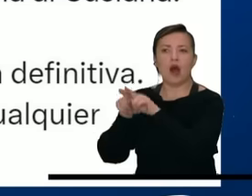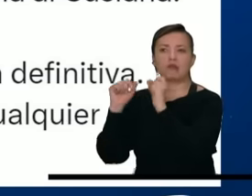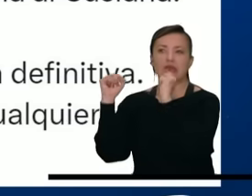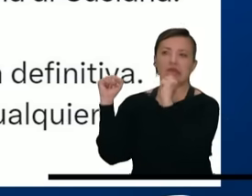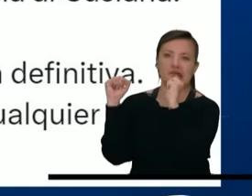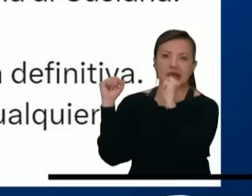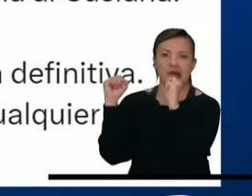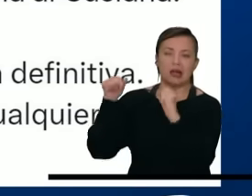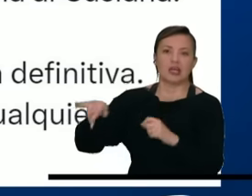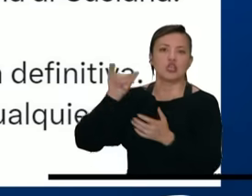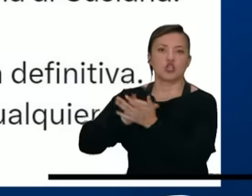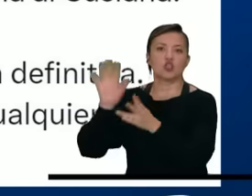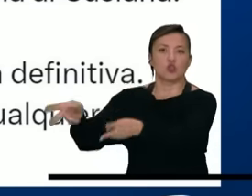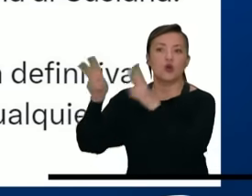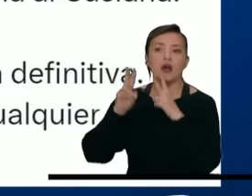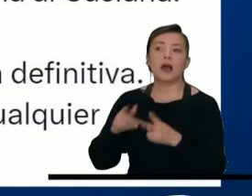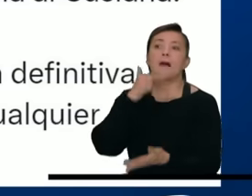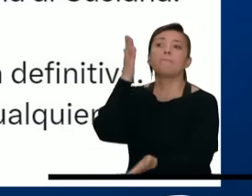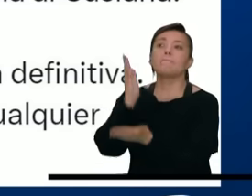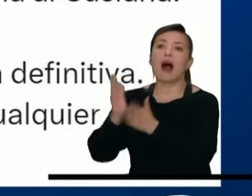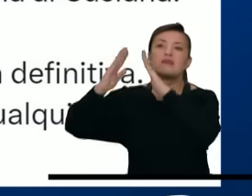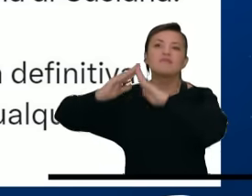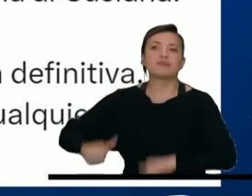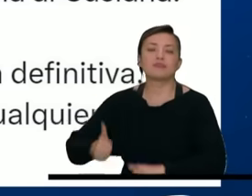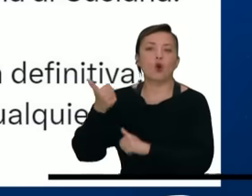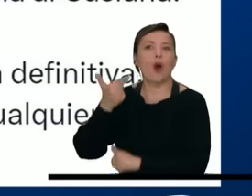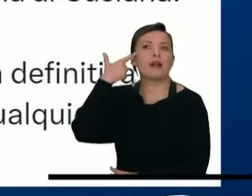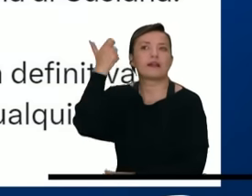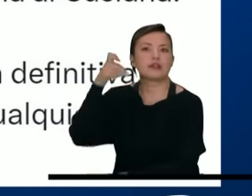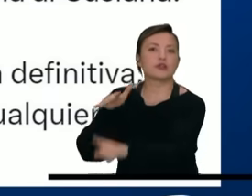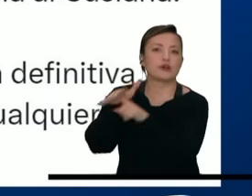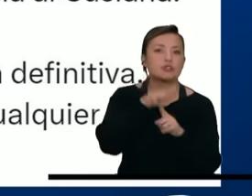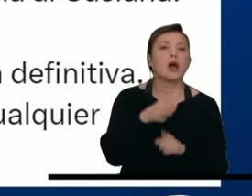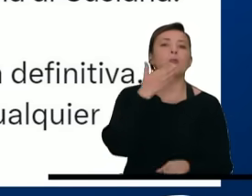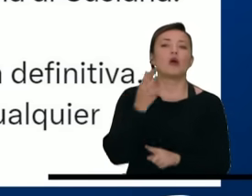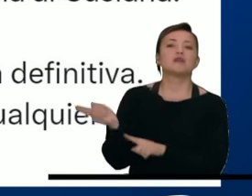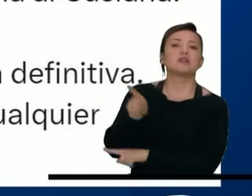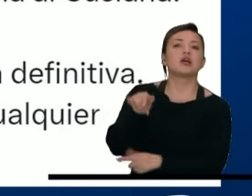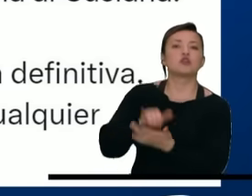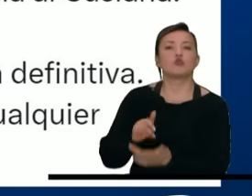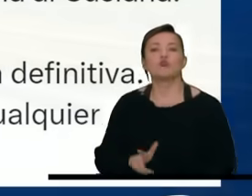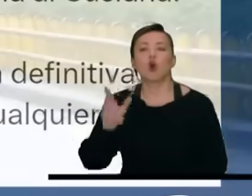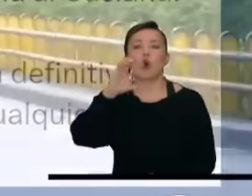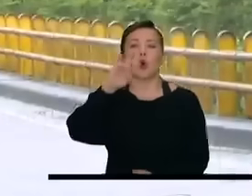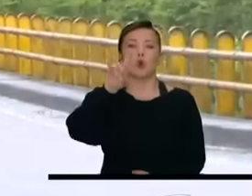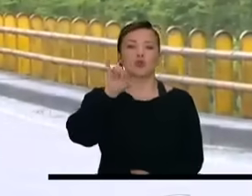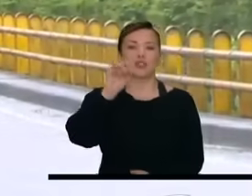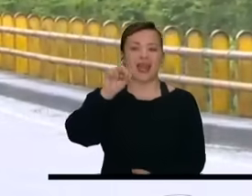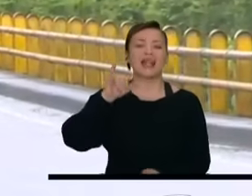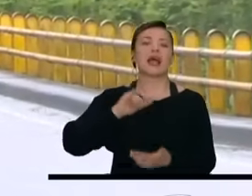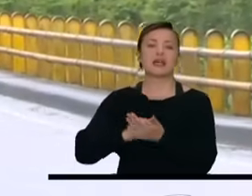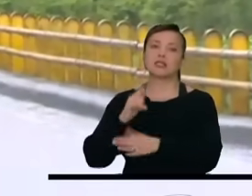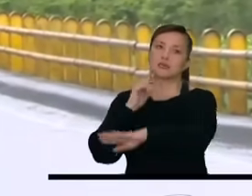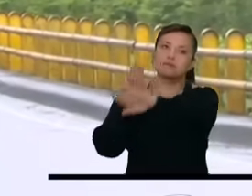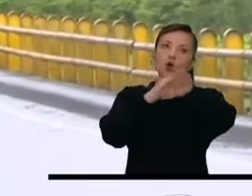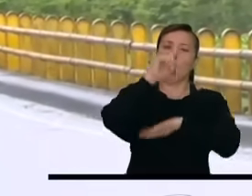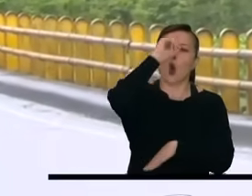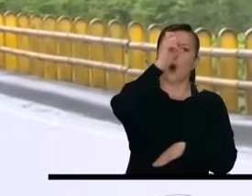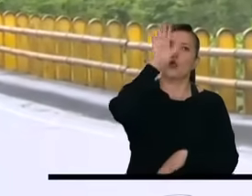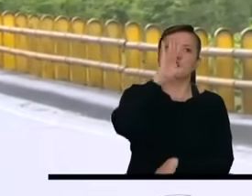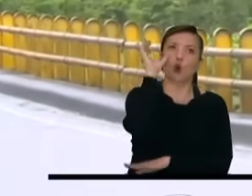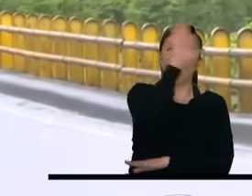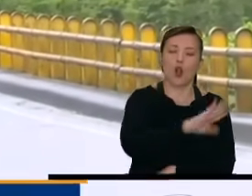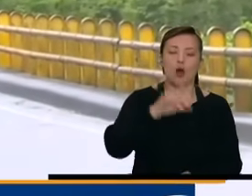los riesgos que se presentarían si colapsara y si se cerrara la vía Alcuciana. Llamado al gobierno nacional para que se dé una